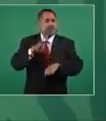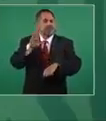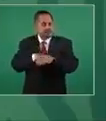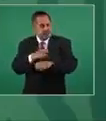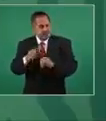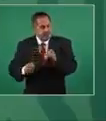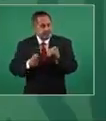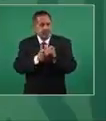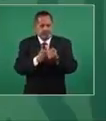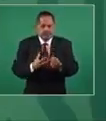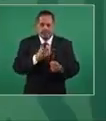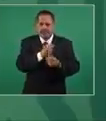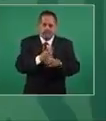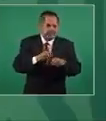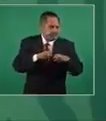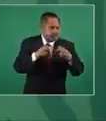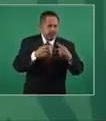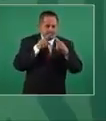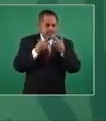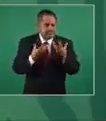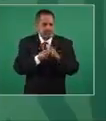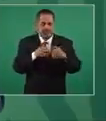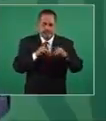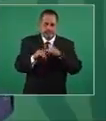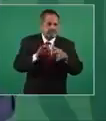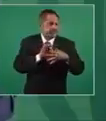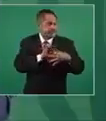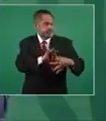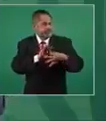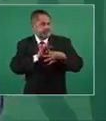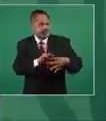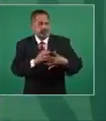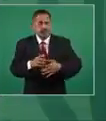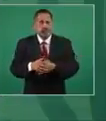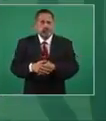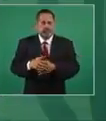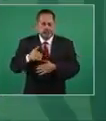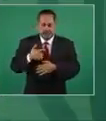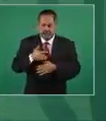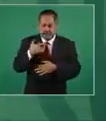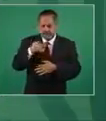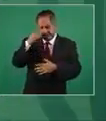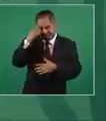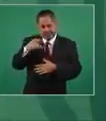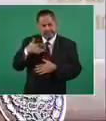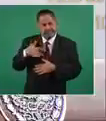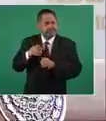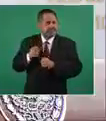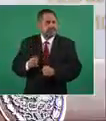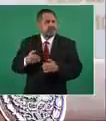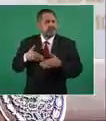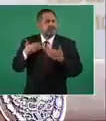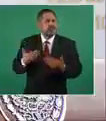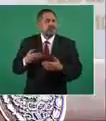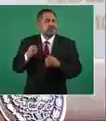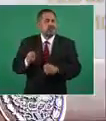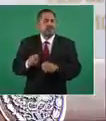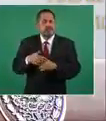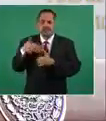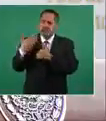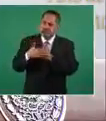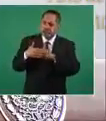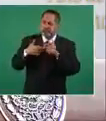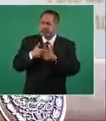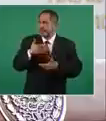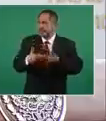fortaleciendo el trabajo coordinado. Y yo tengo confianza de que vamos a seguir